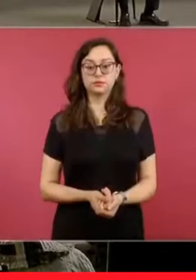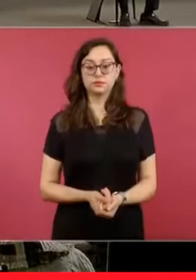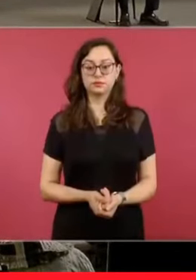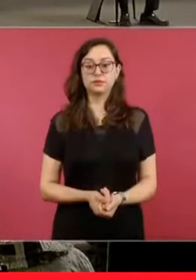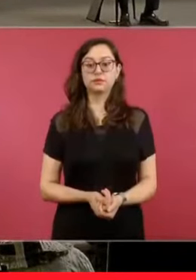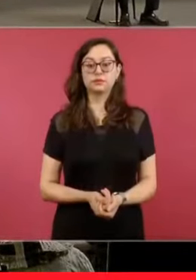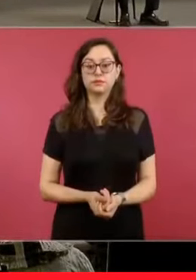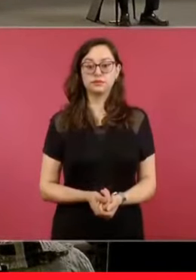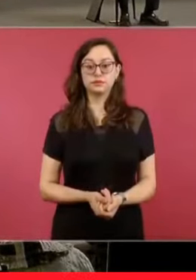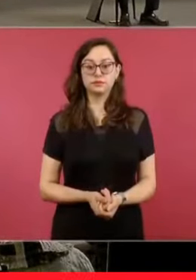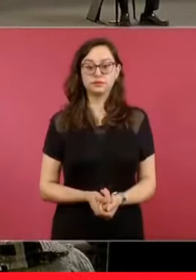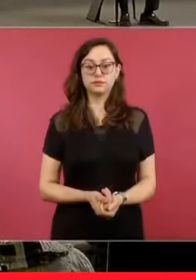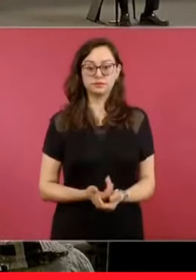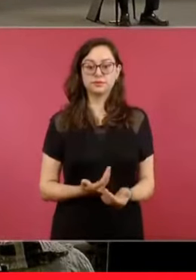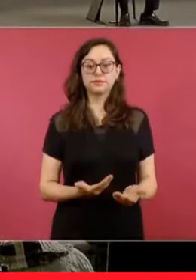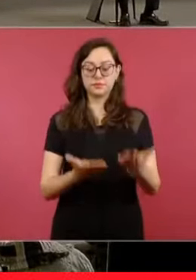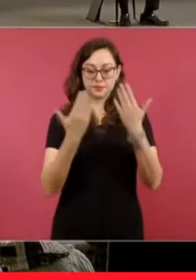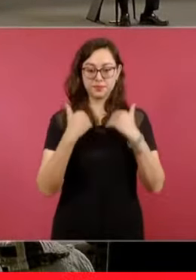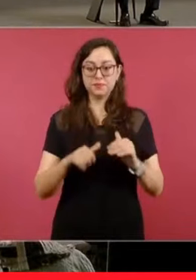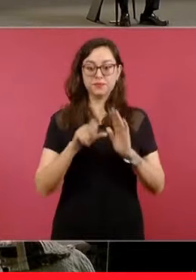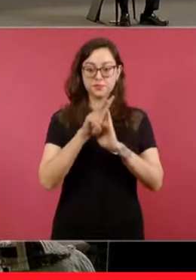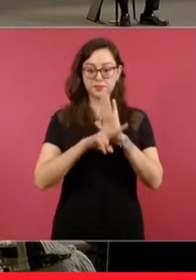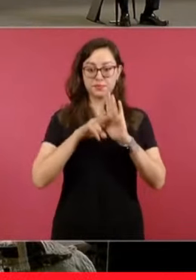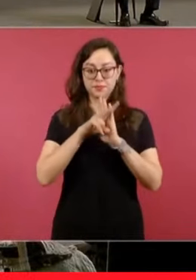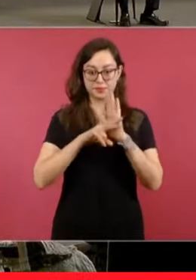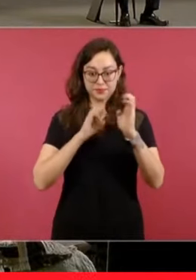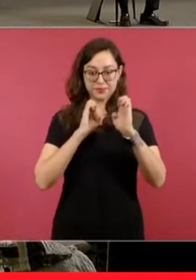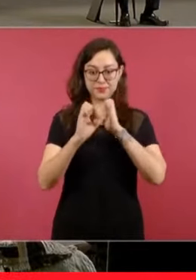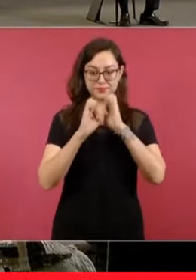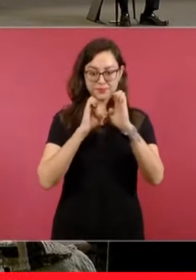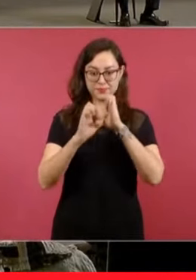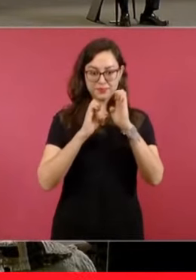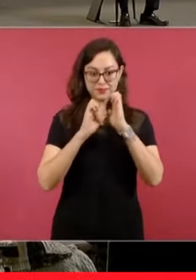al a la entrevista a ver qué